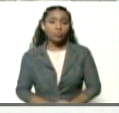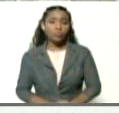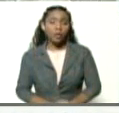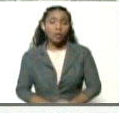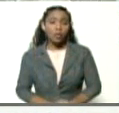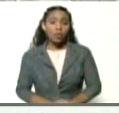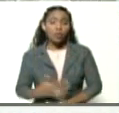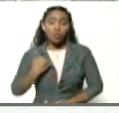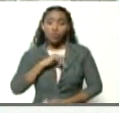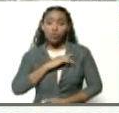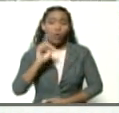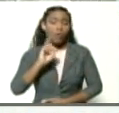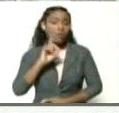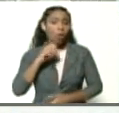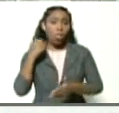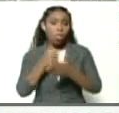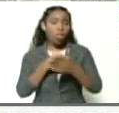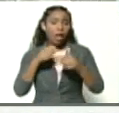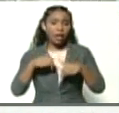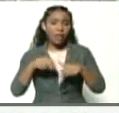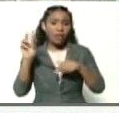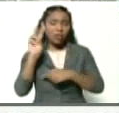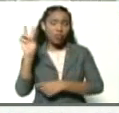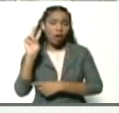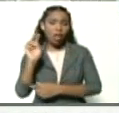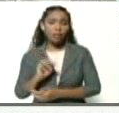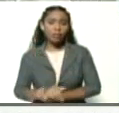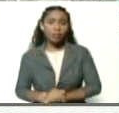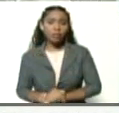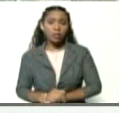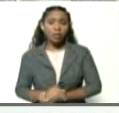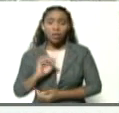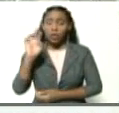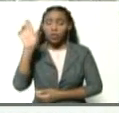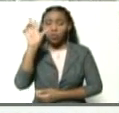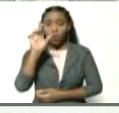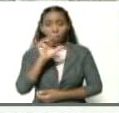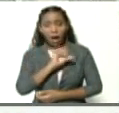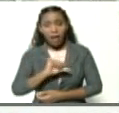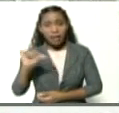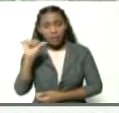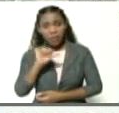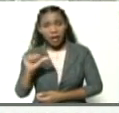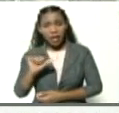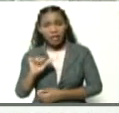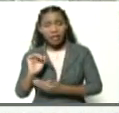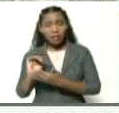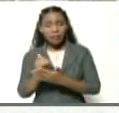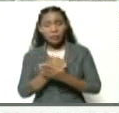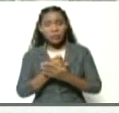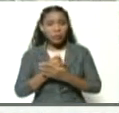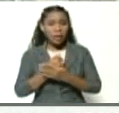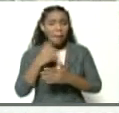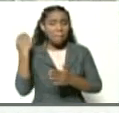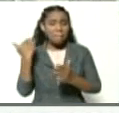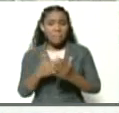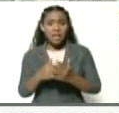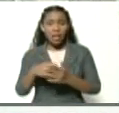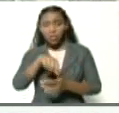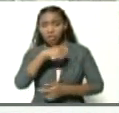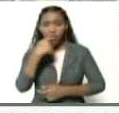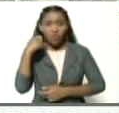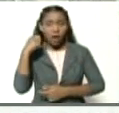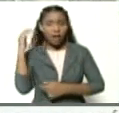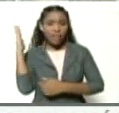Nosotros estamos combatiendo en Venezuela. Todas las semanas se decomisan miles de kilogramos de droga que viene